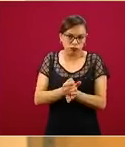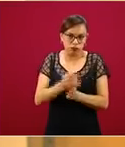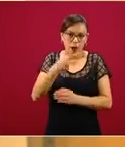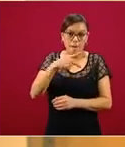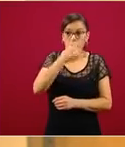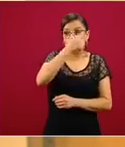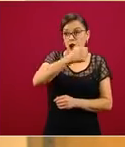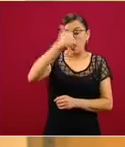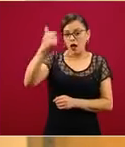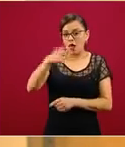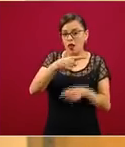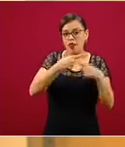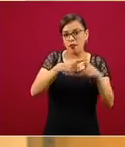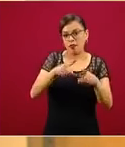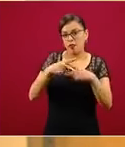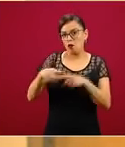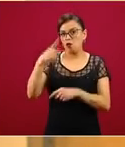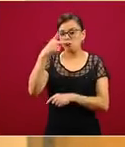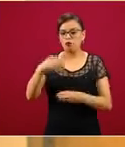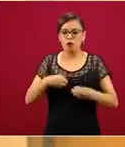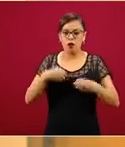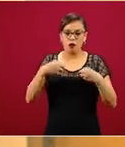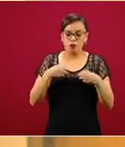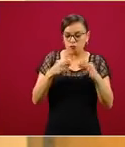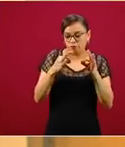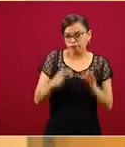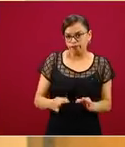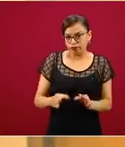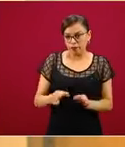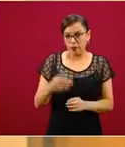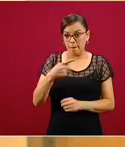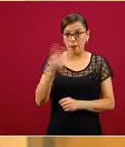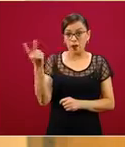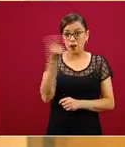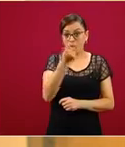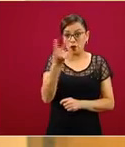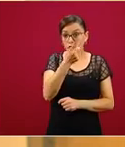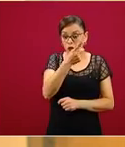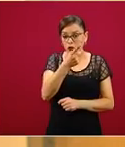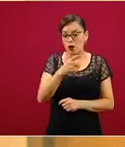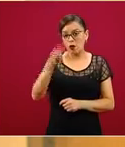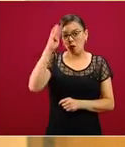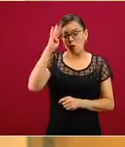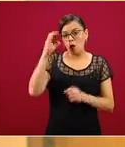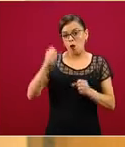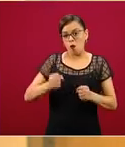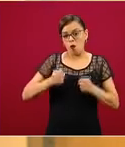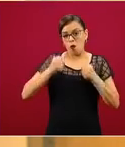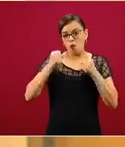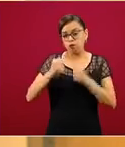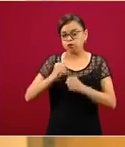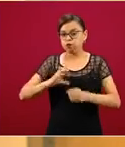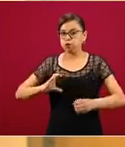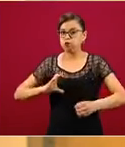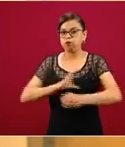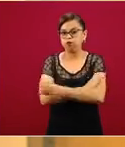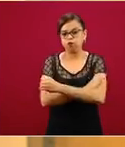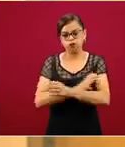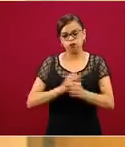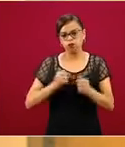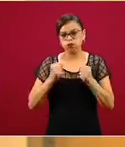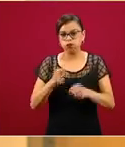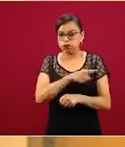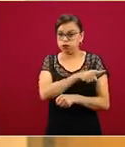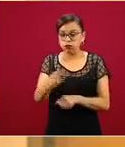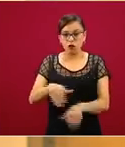pero entre sus decisiones estuvo presente el uso de la fuerza pública para lograr